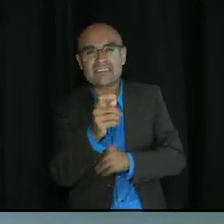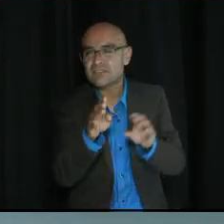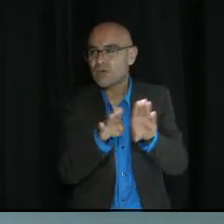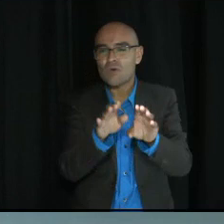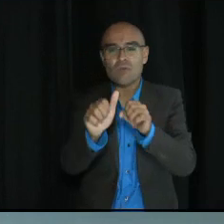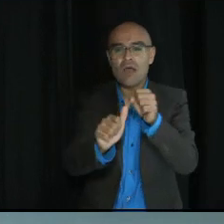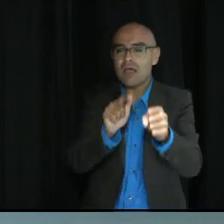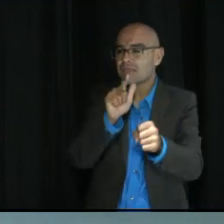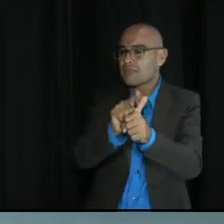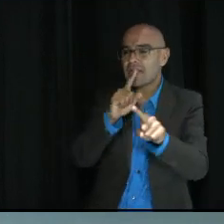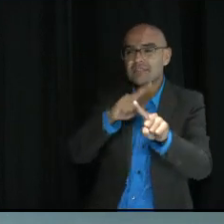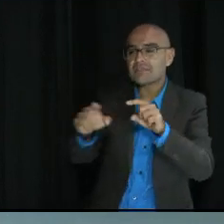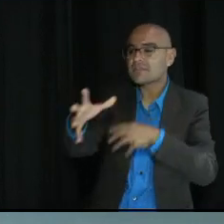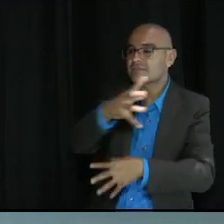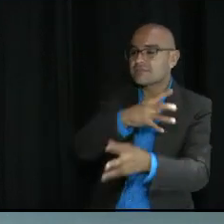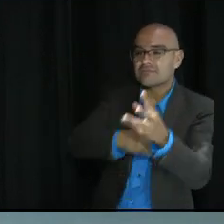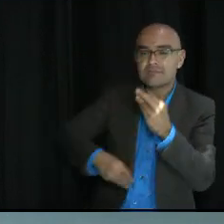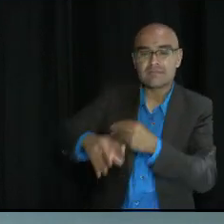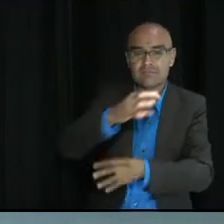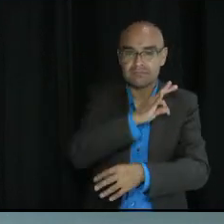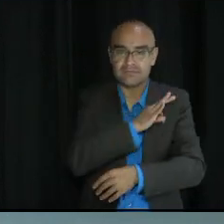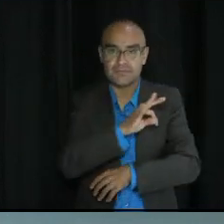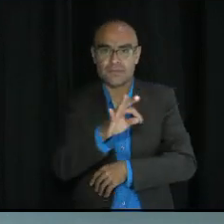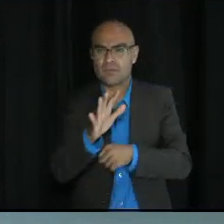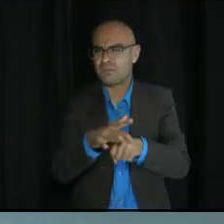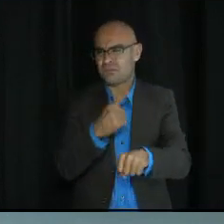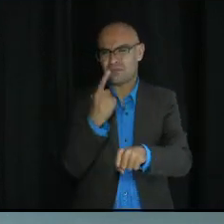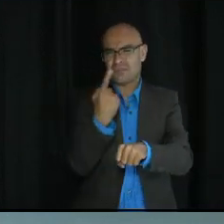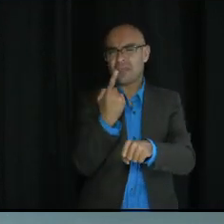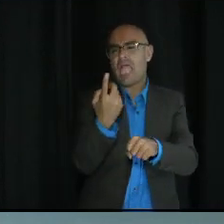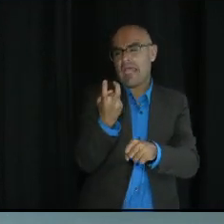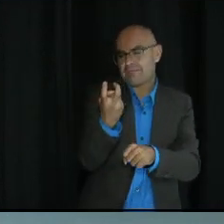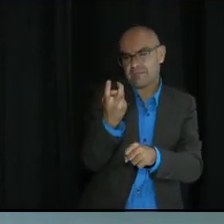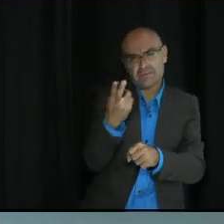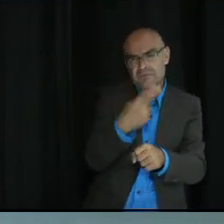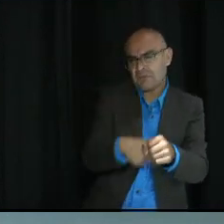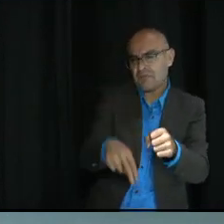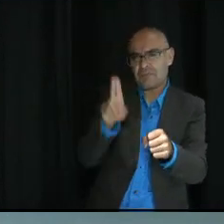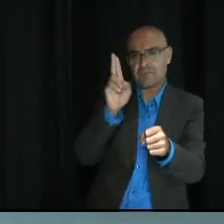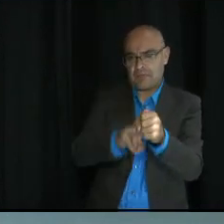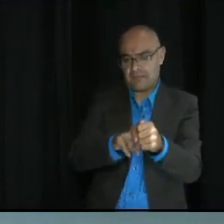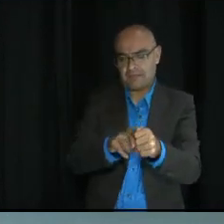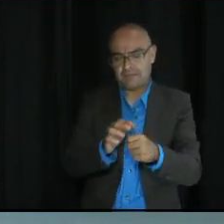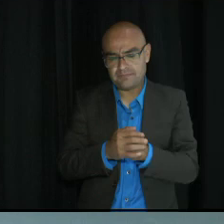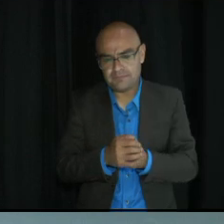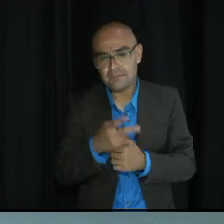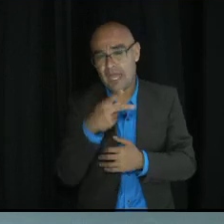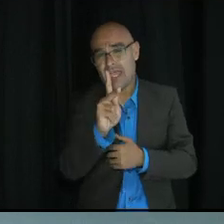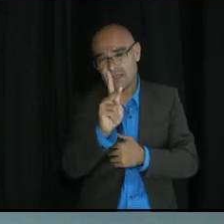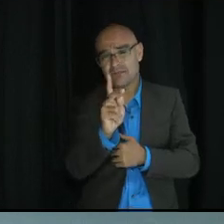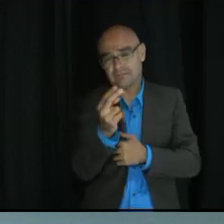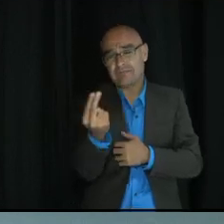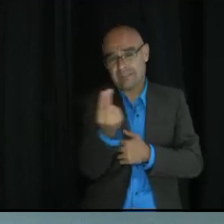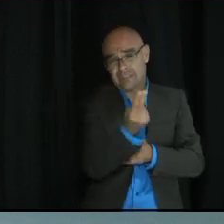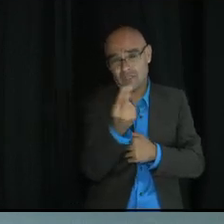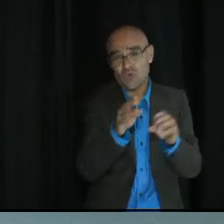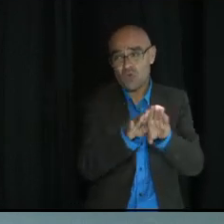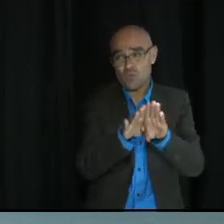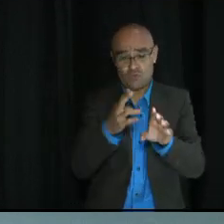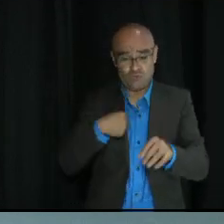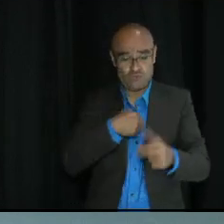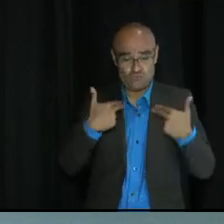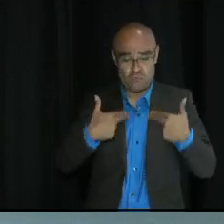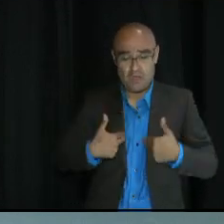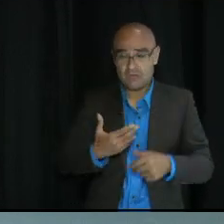a llevar este movimiento, porque ya muchas cosas ya son irreversibles, desafortunadamente, ¿no? Y es más que nada una adecuación a este